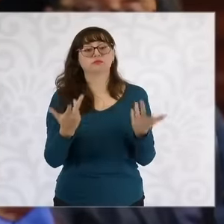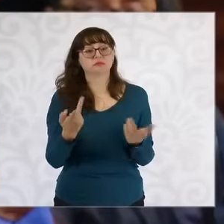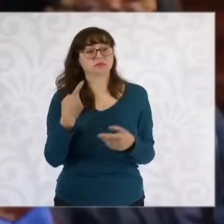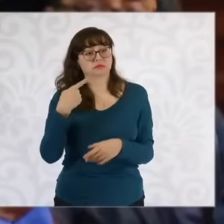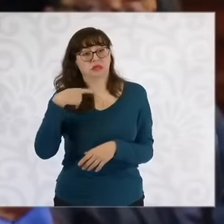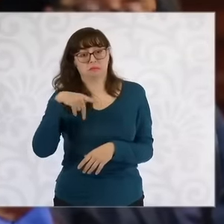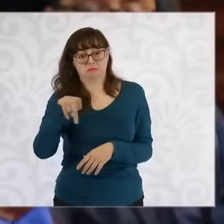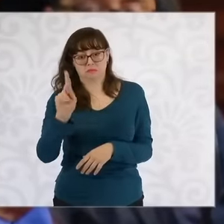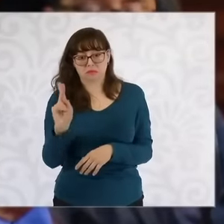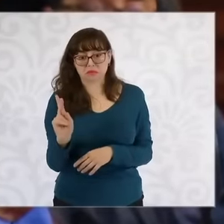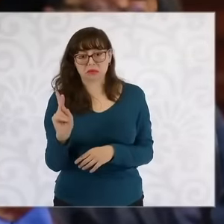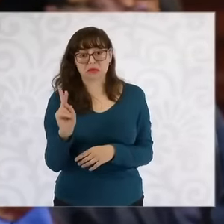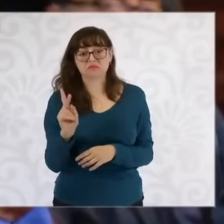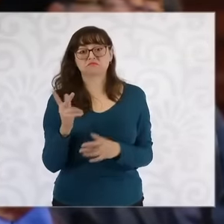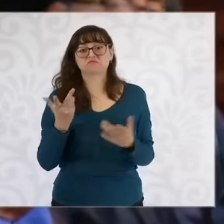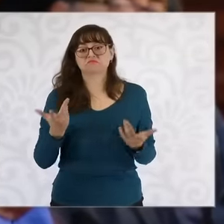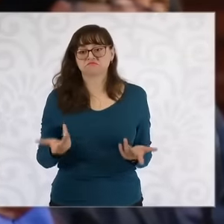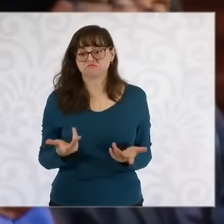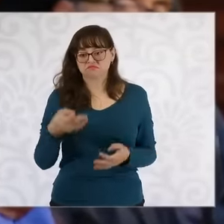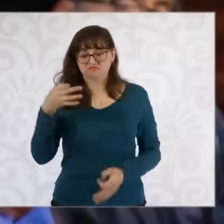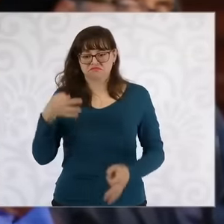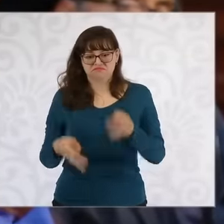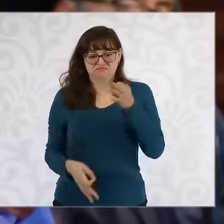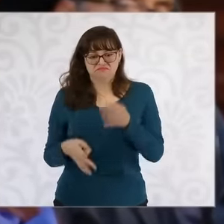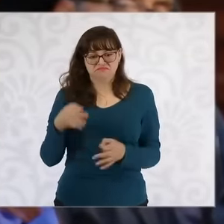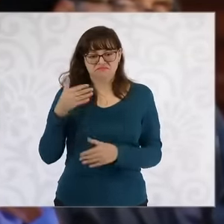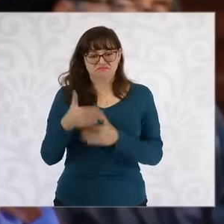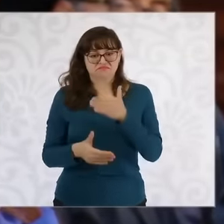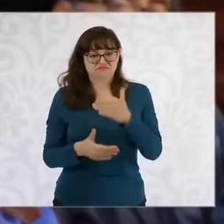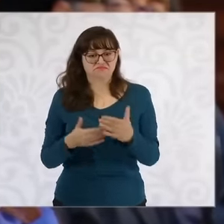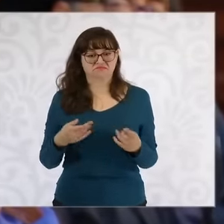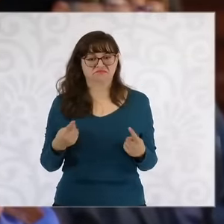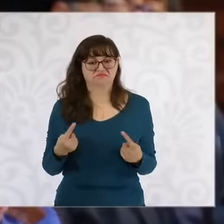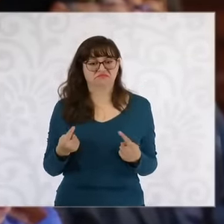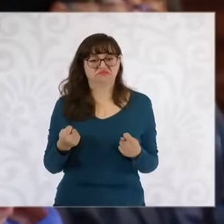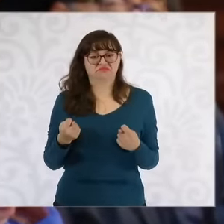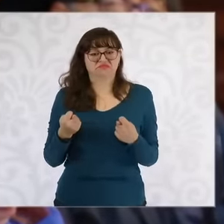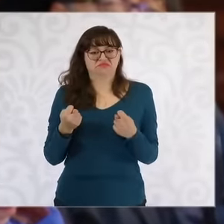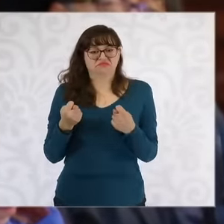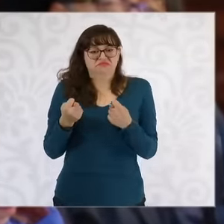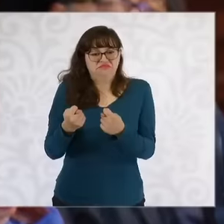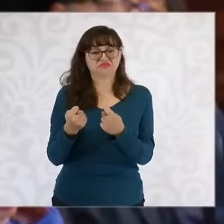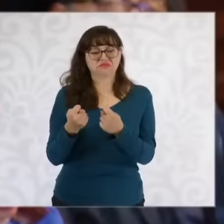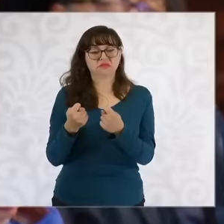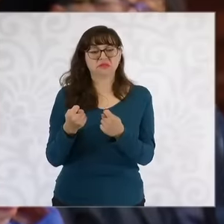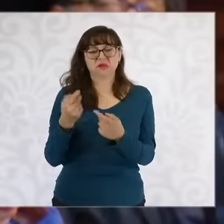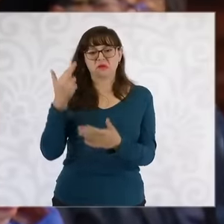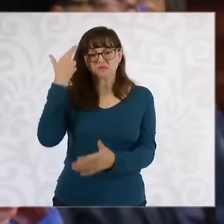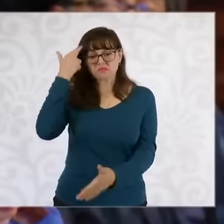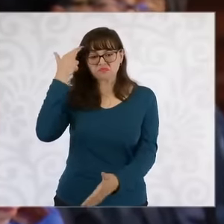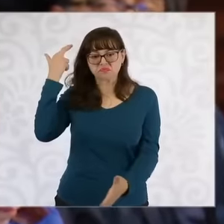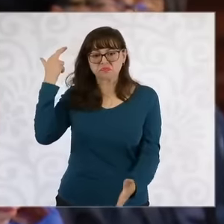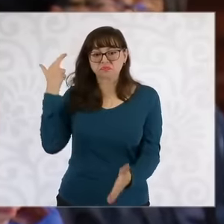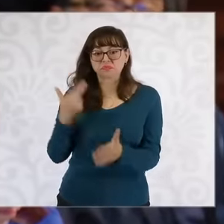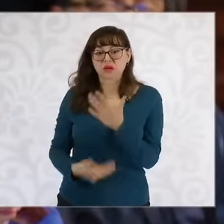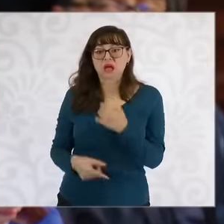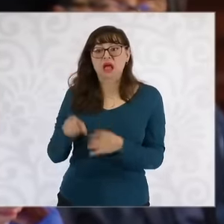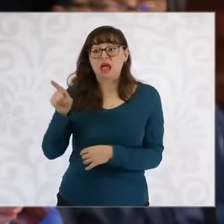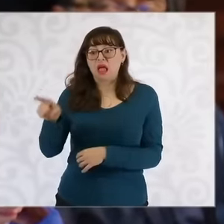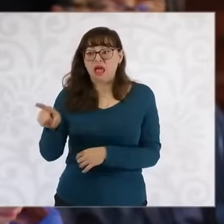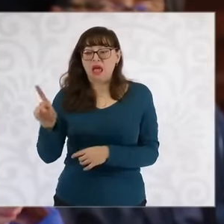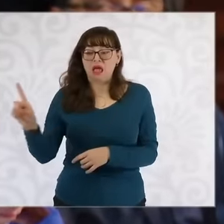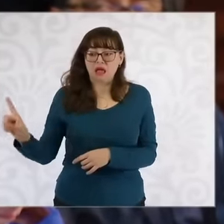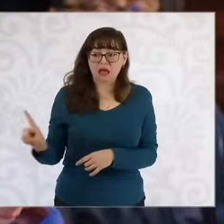y violando el debido proceso. Al señor Tomás Martínez Manujano se le negó el acceso a